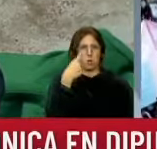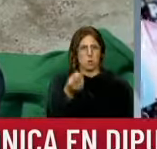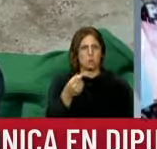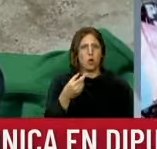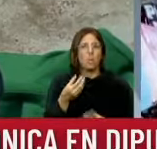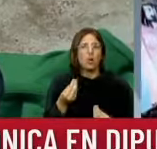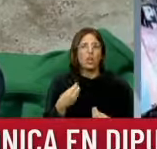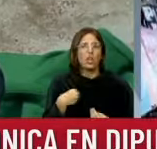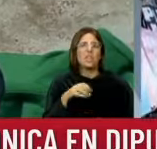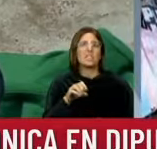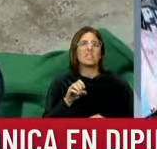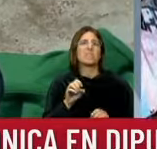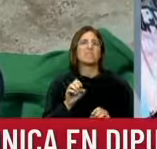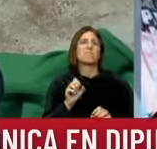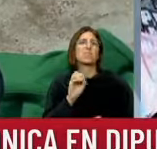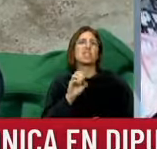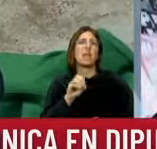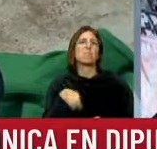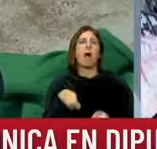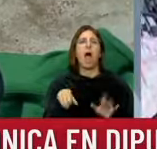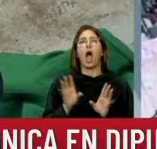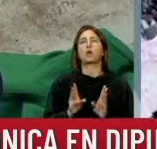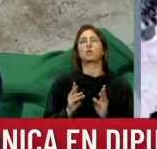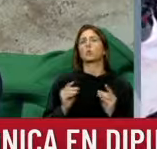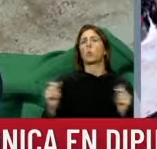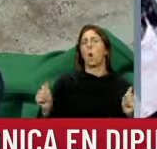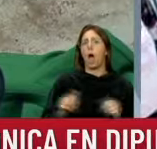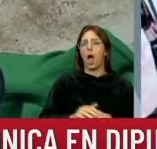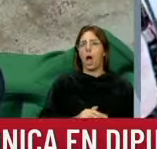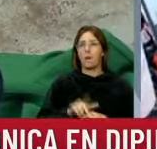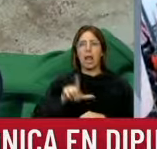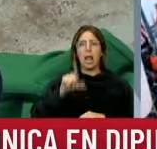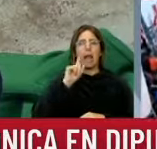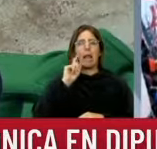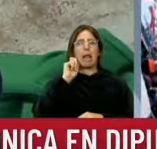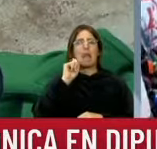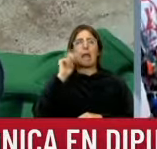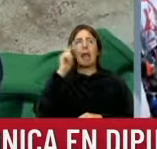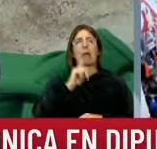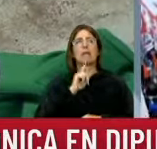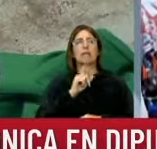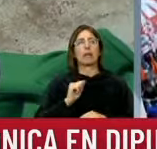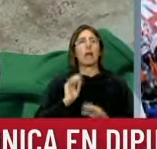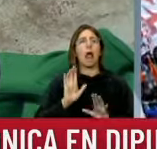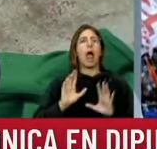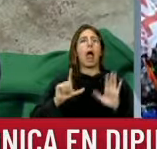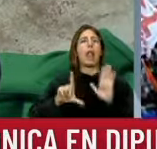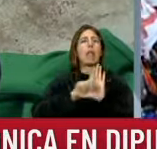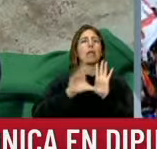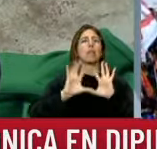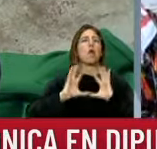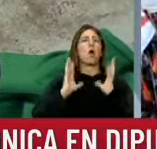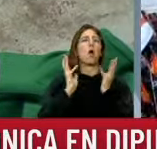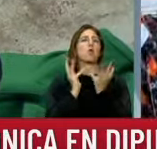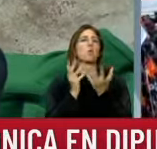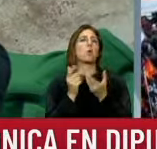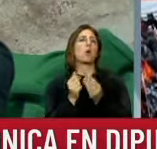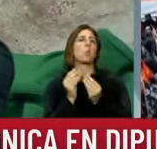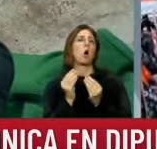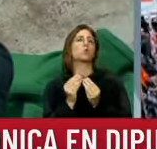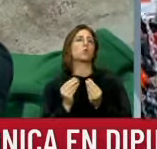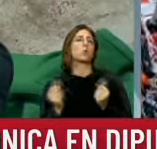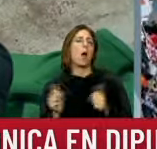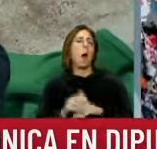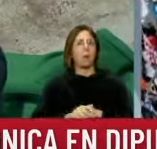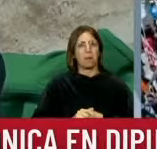y Javier Milei el domingo. ¡Mamma mía! ¿No? Sí. Manso favor le hace Cristina al presidente, ¿no? Sí, yo creo que sí. Sí, ¿no? Sí, yo creo que.